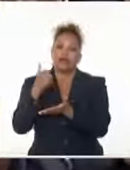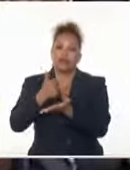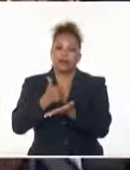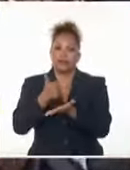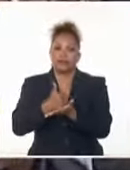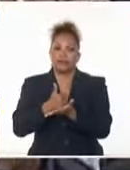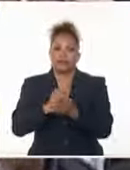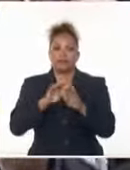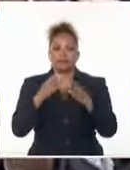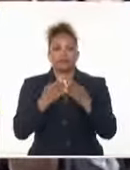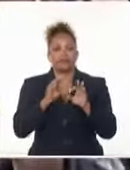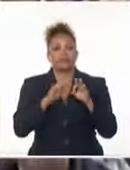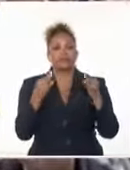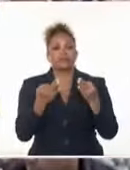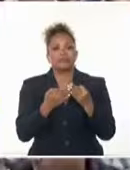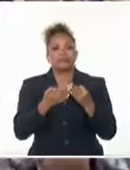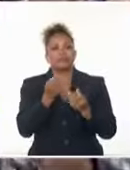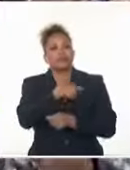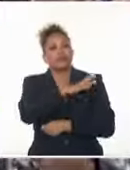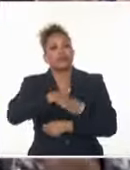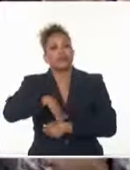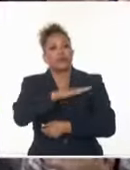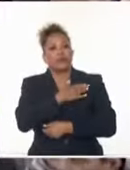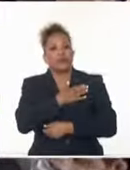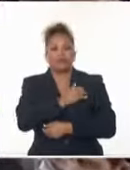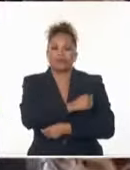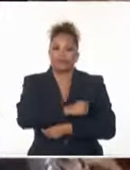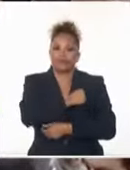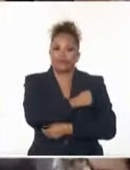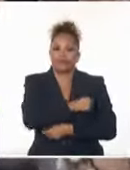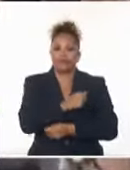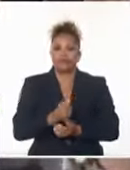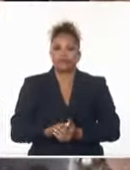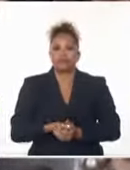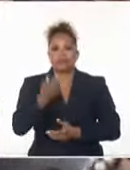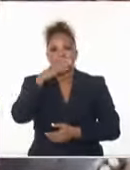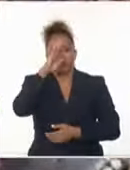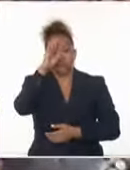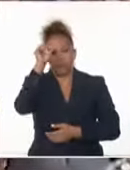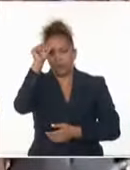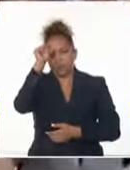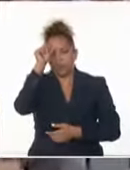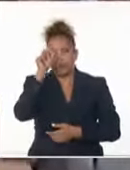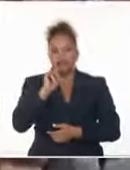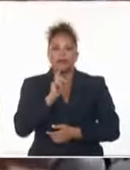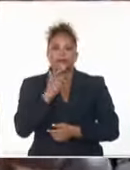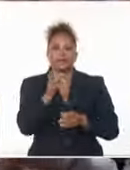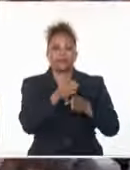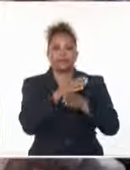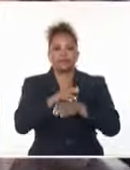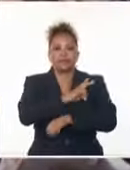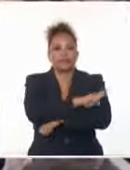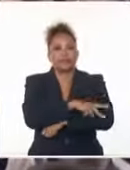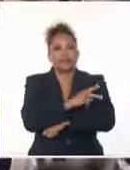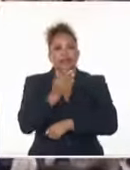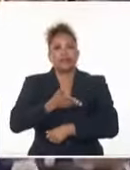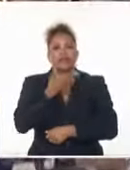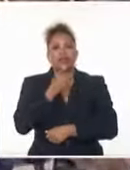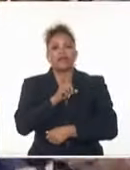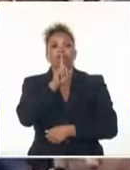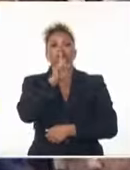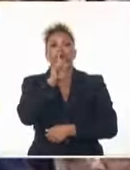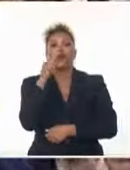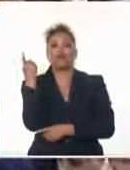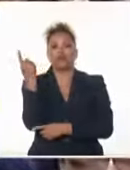familias, al pueblo y a la dirección política iraní. Como nuestro país, la India, Pakistán, Sri Lanka y Maldivas declararon duelo nacional